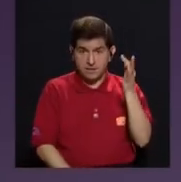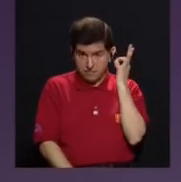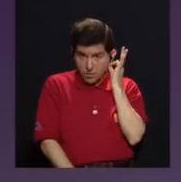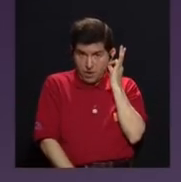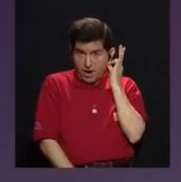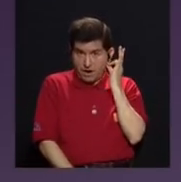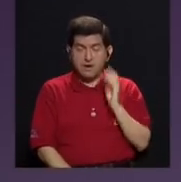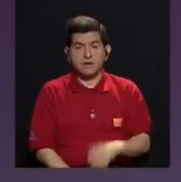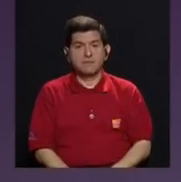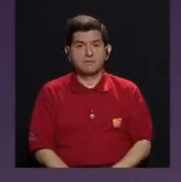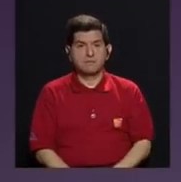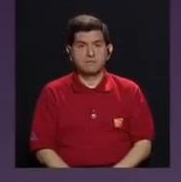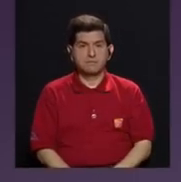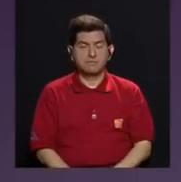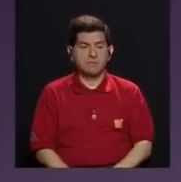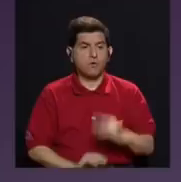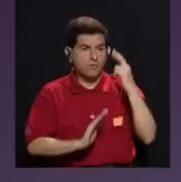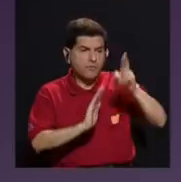papel